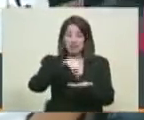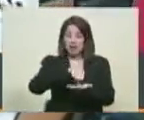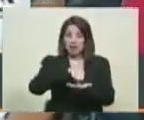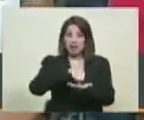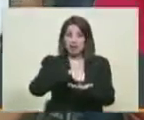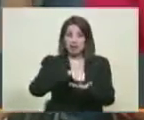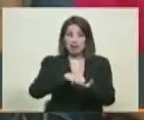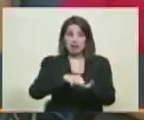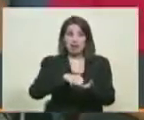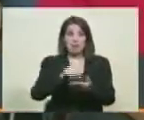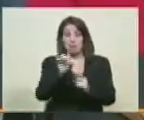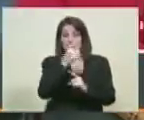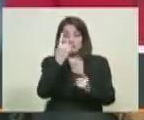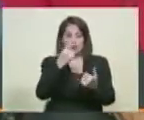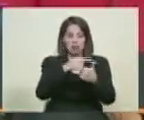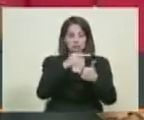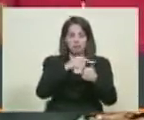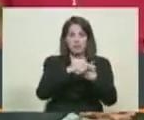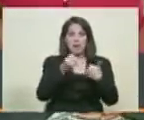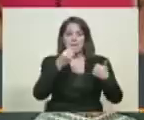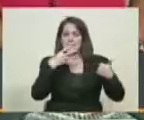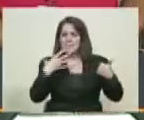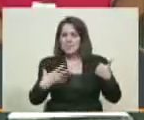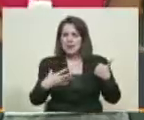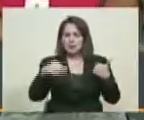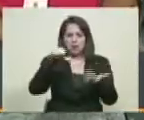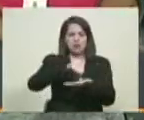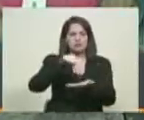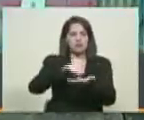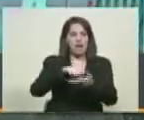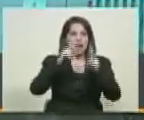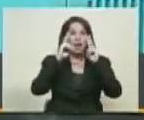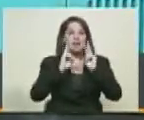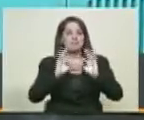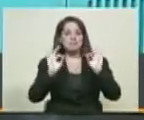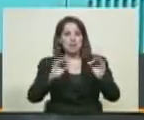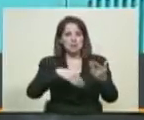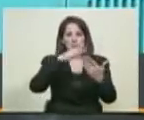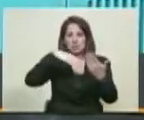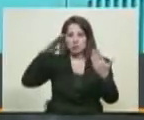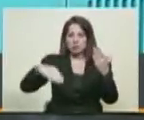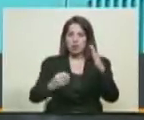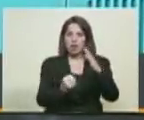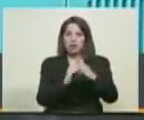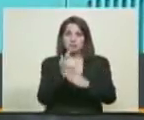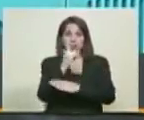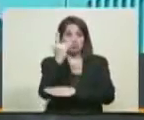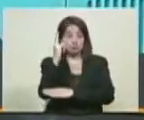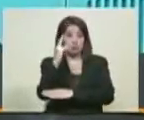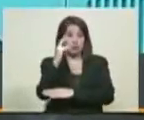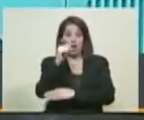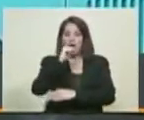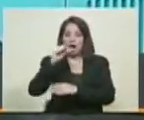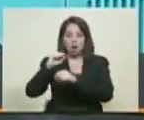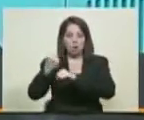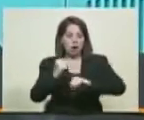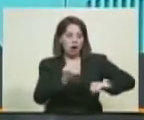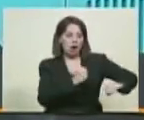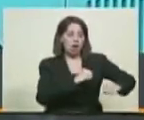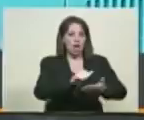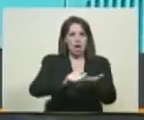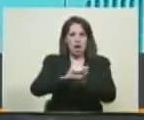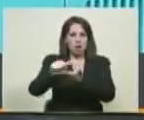la belleza de su ciudad, limpieza, pintura, ornato, agüita y jabón,